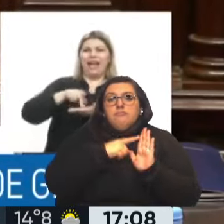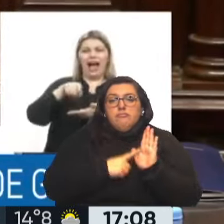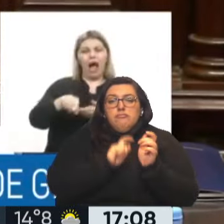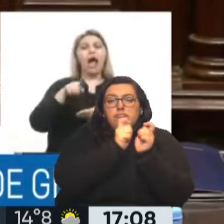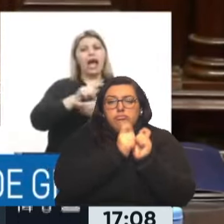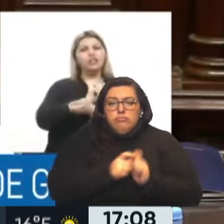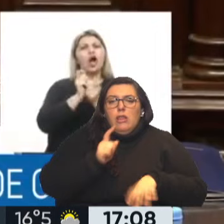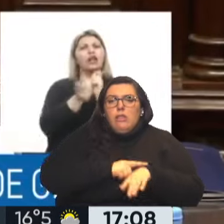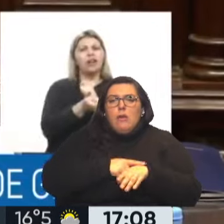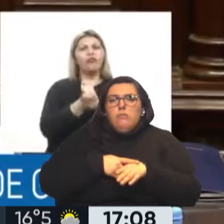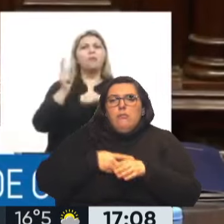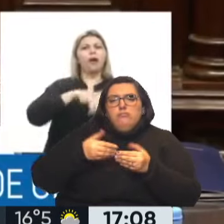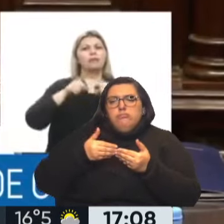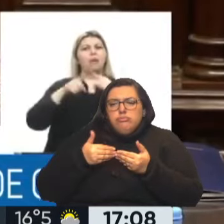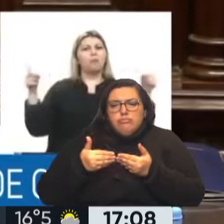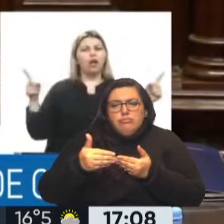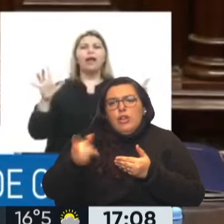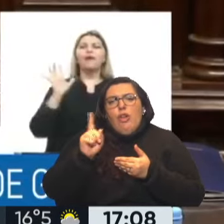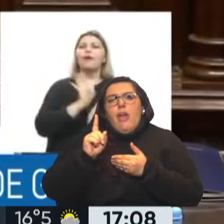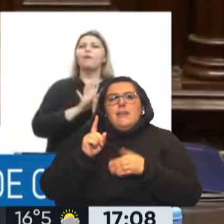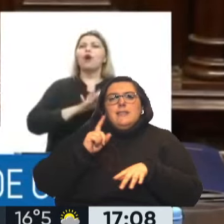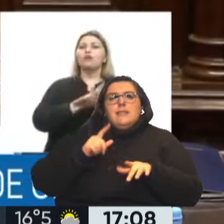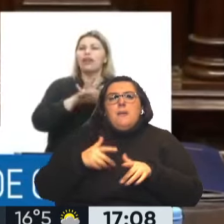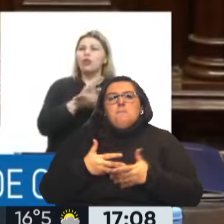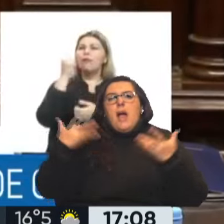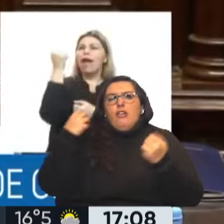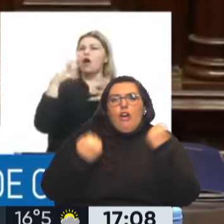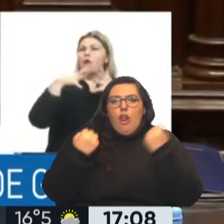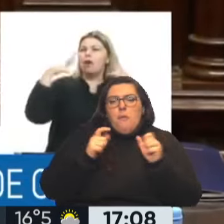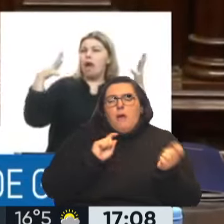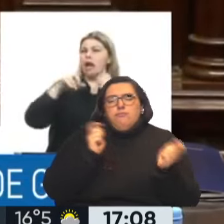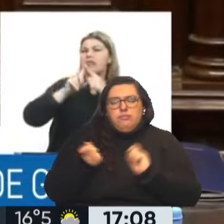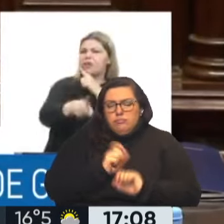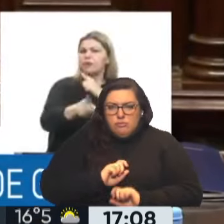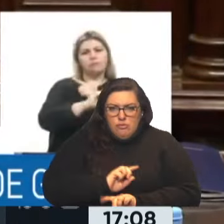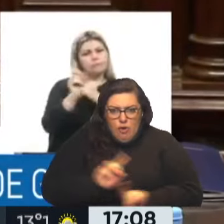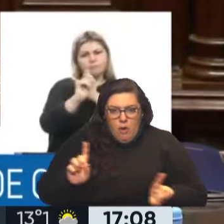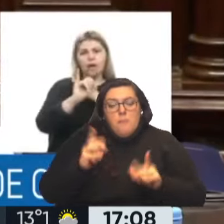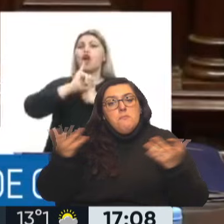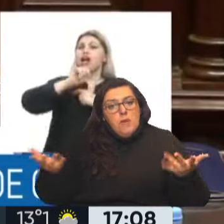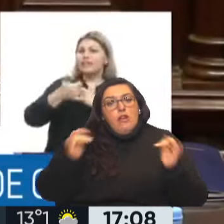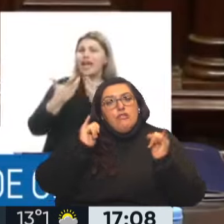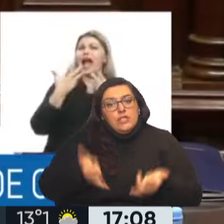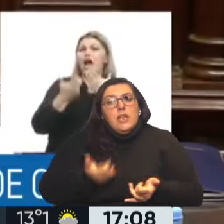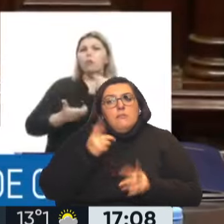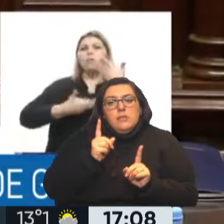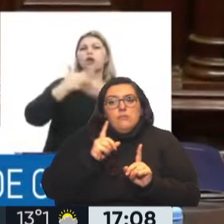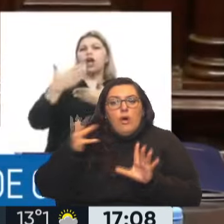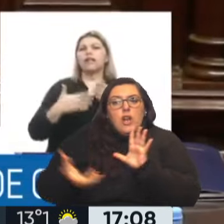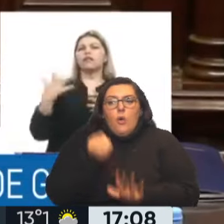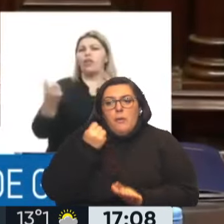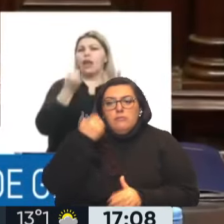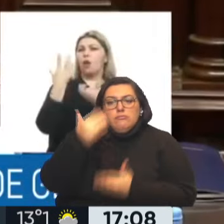largo plazo, no van a resolver la macro de corto, en eso ya estamos trabajando, pero sí van a acelerar el proceso de recuperación y van a